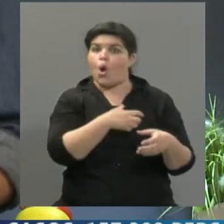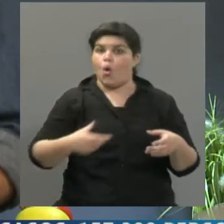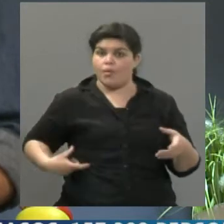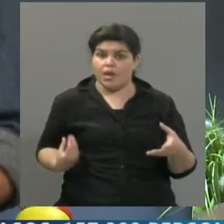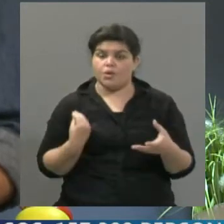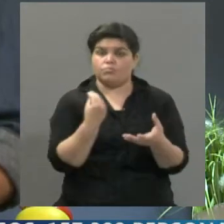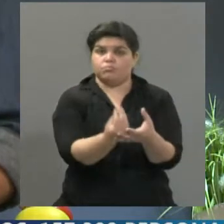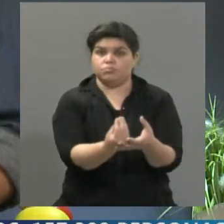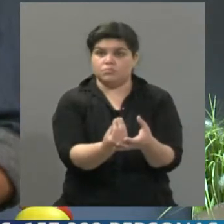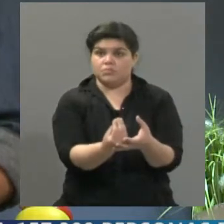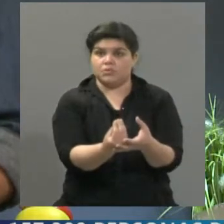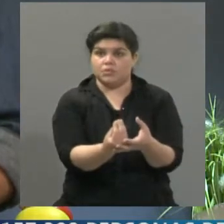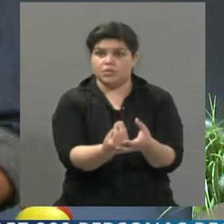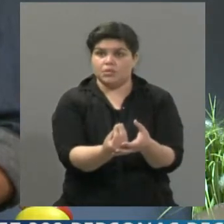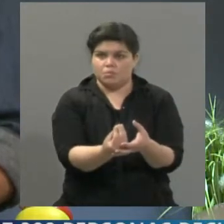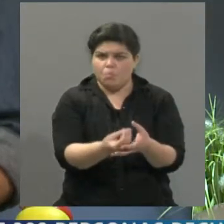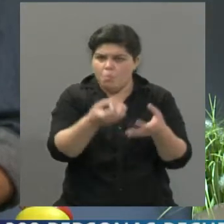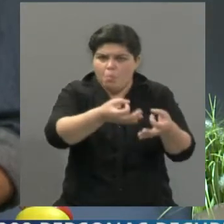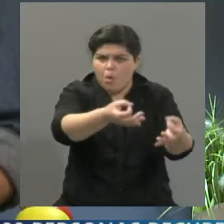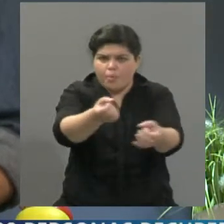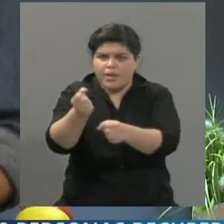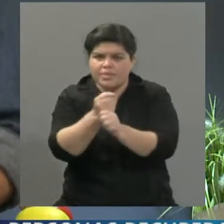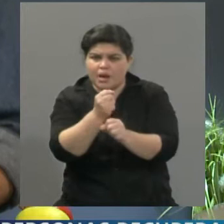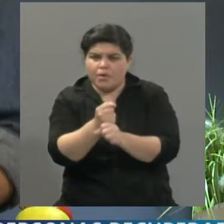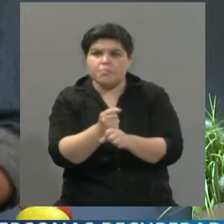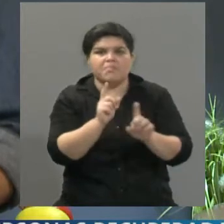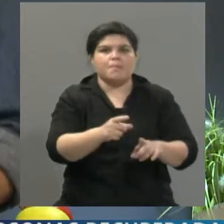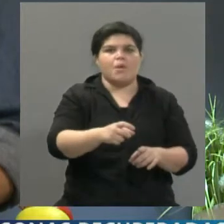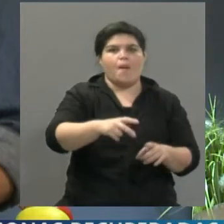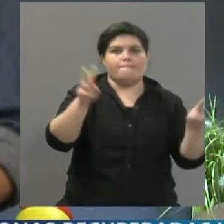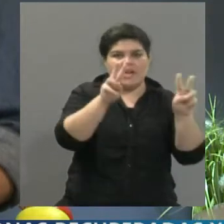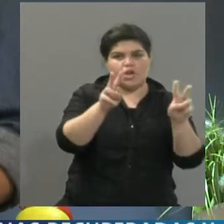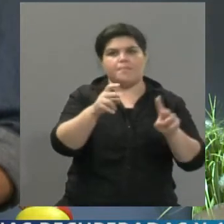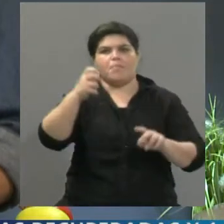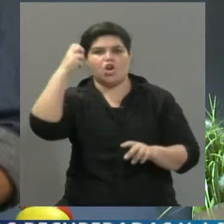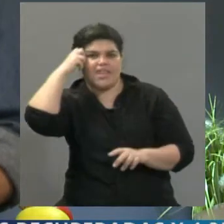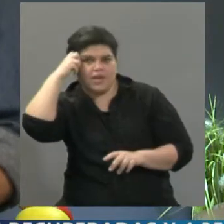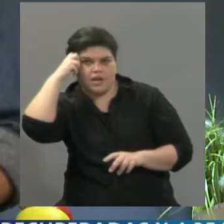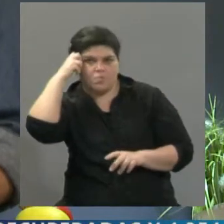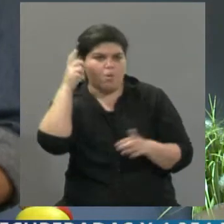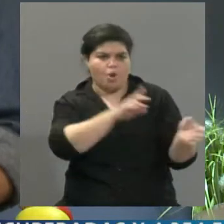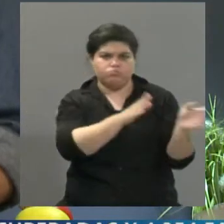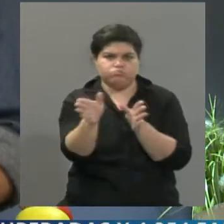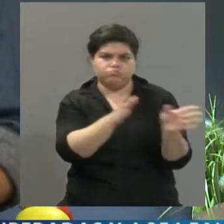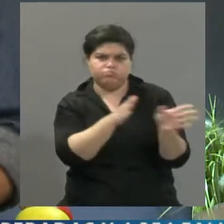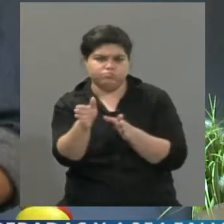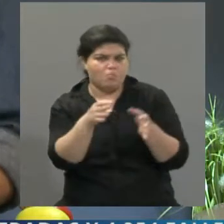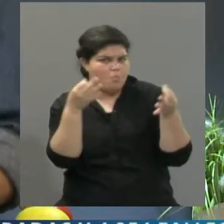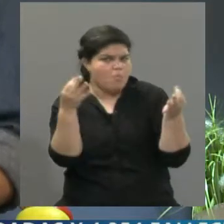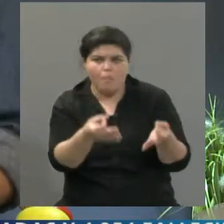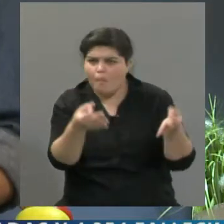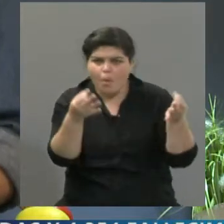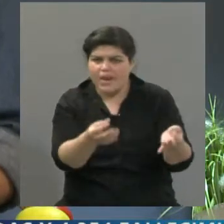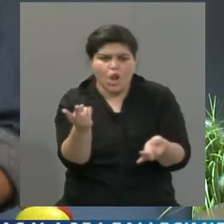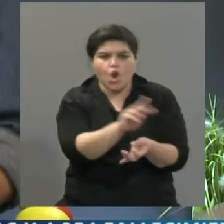incluso con el arbolado, pero son pocos. Claro. Tanto el peronismo como el radicalismo. Han habido gobernaciones en ambos casos muy buenas para